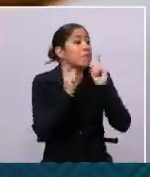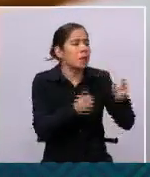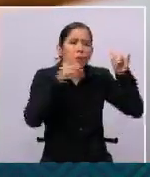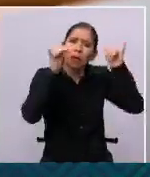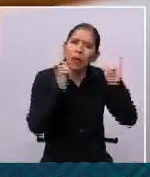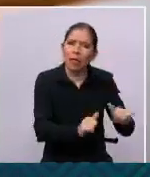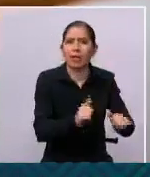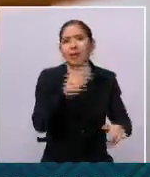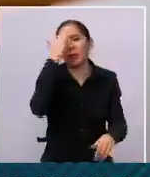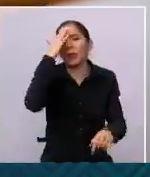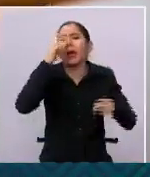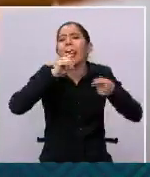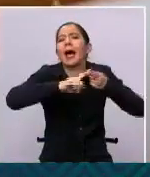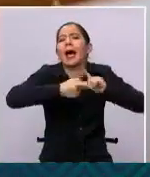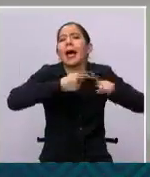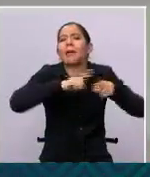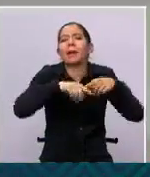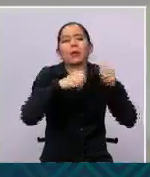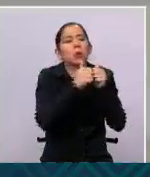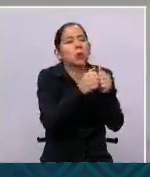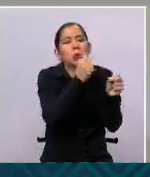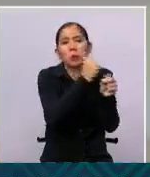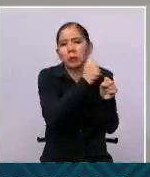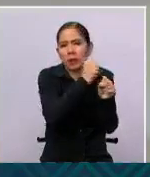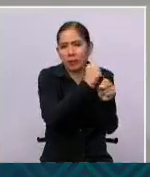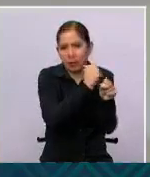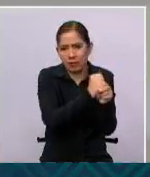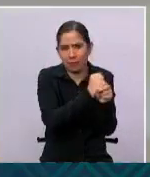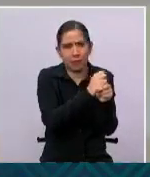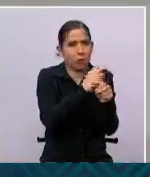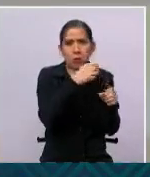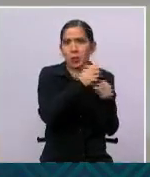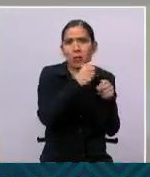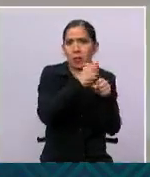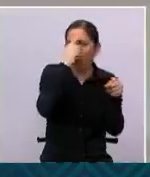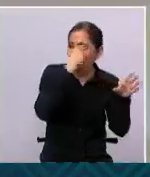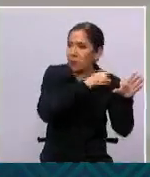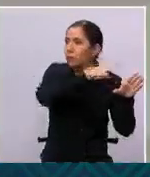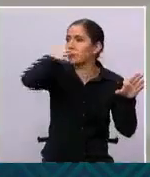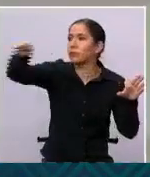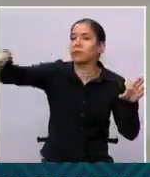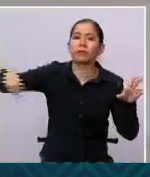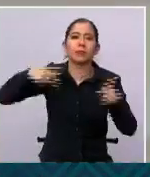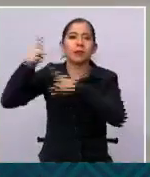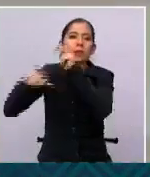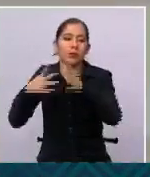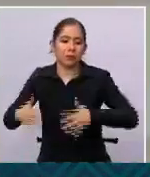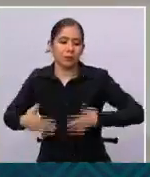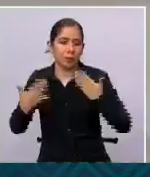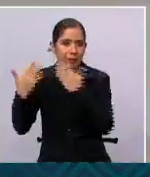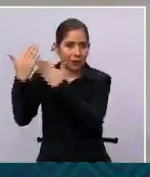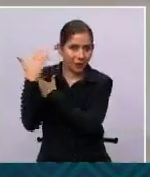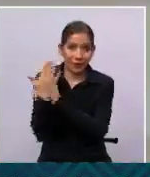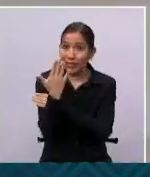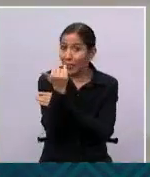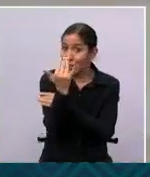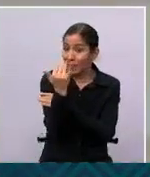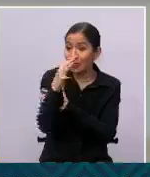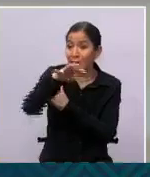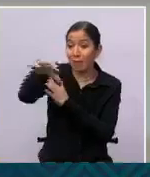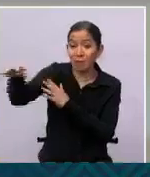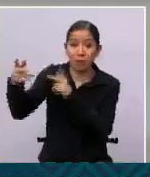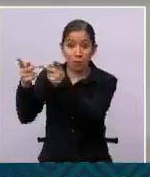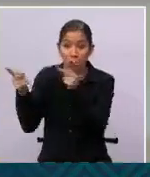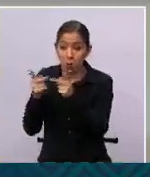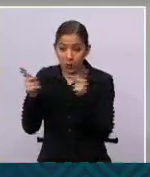que trabaja para él. No trabaja para el resto de los cruceños que habitamos en las 15 provincias, en los 56 municipios que